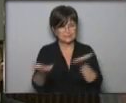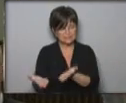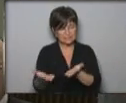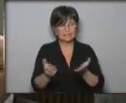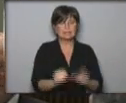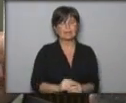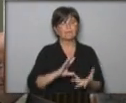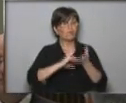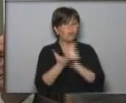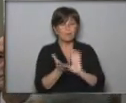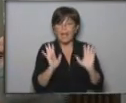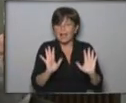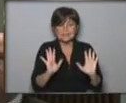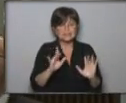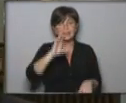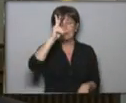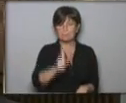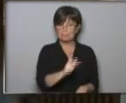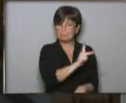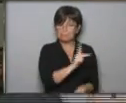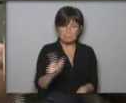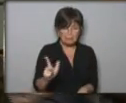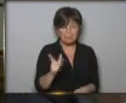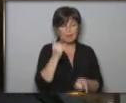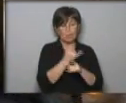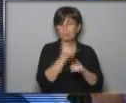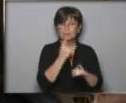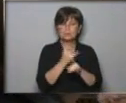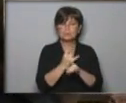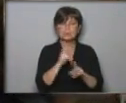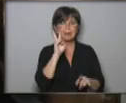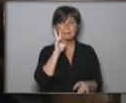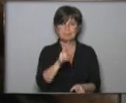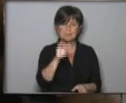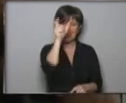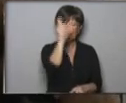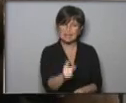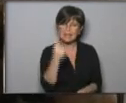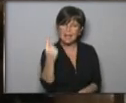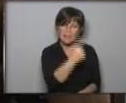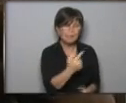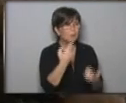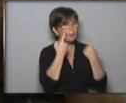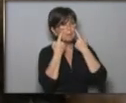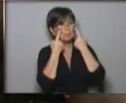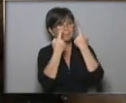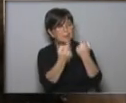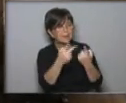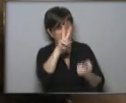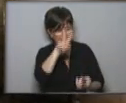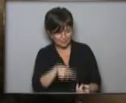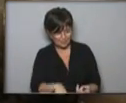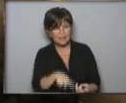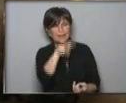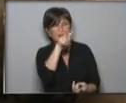Fiel a su estilo, Jorge Bergoglio pone su mirada en cada uno, como